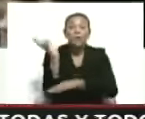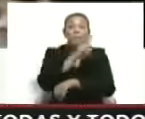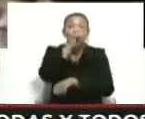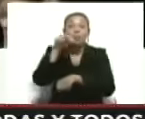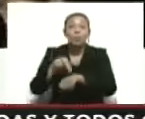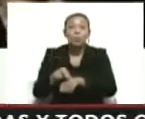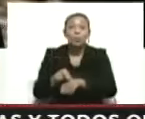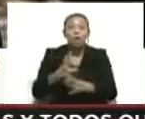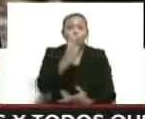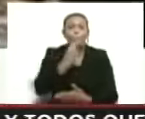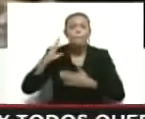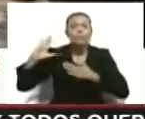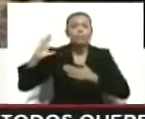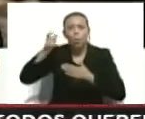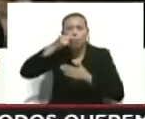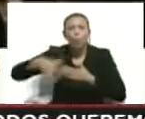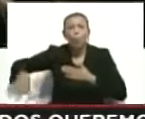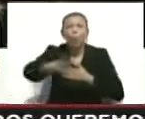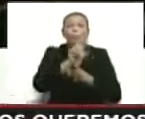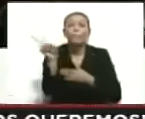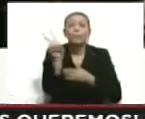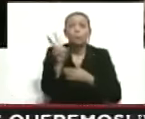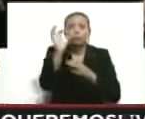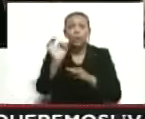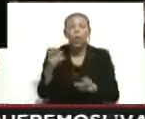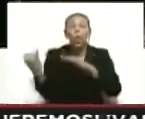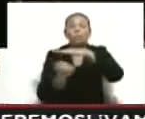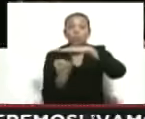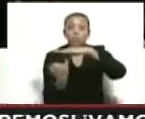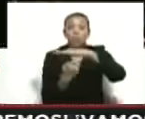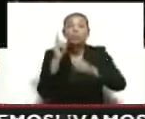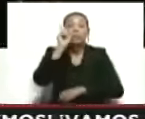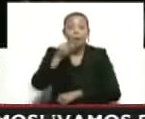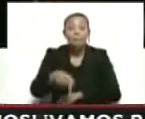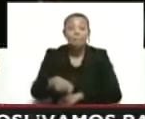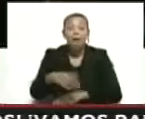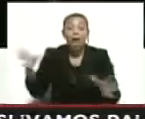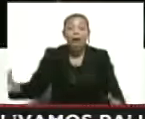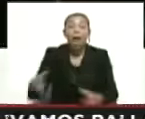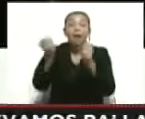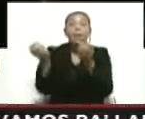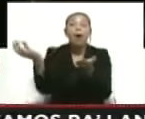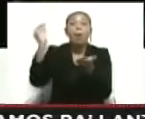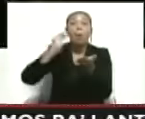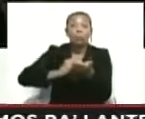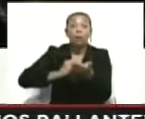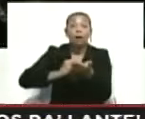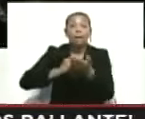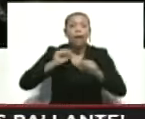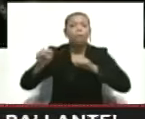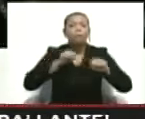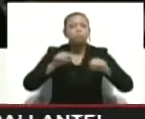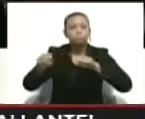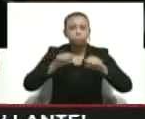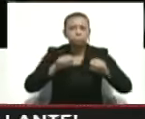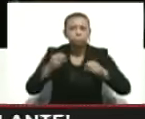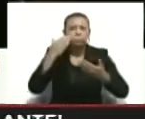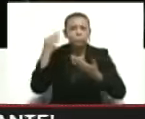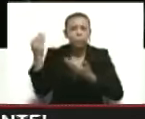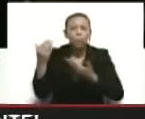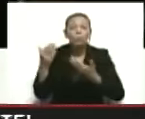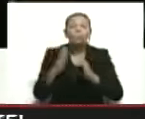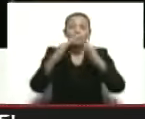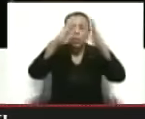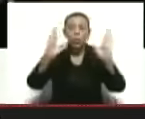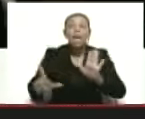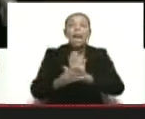Nacional comprometida con el pueblo venezolano, con las instituciones y con rescatar el accionar de la Casa